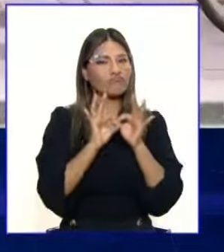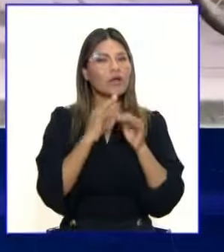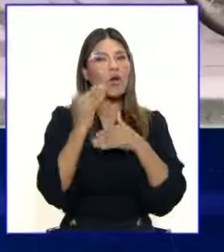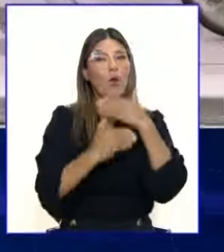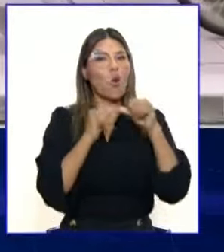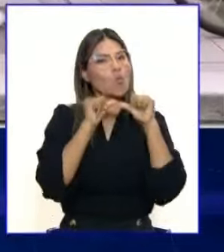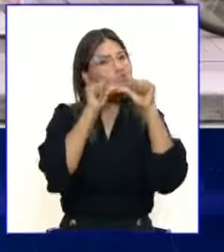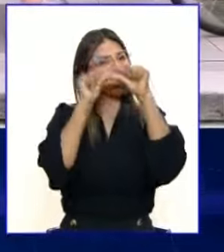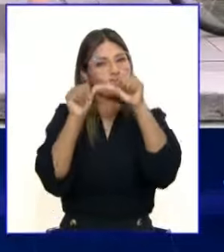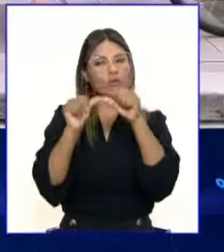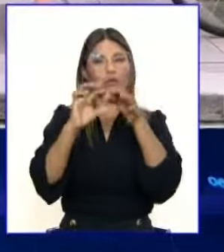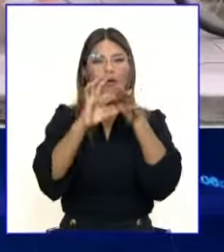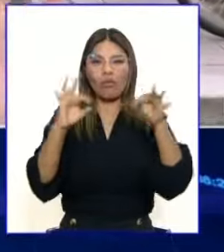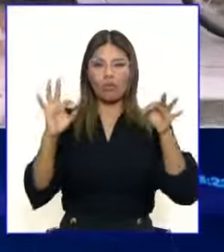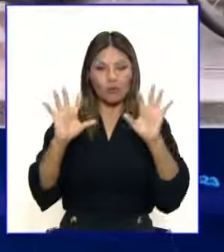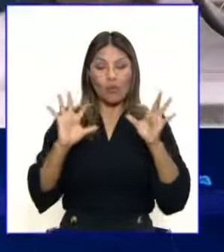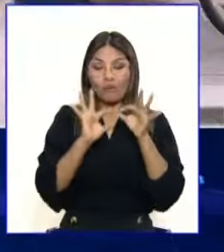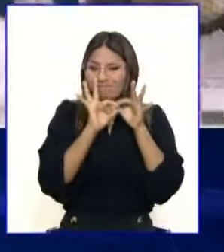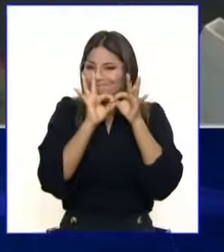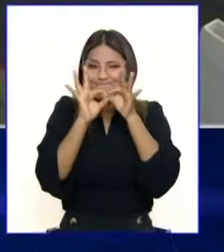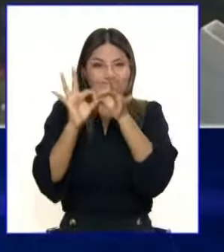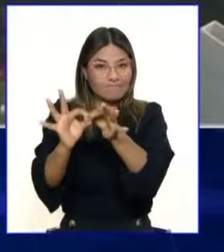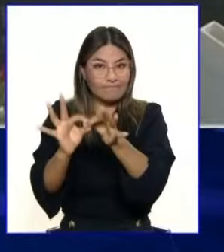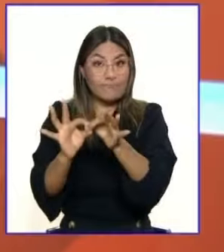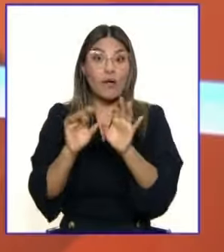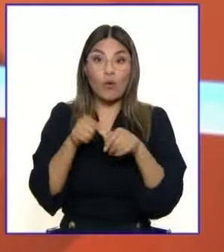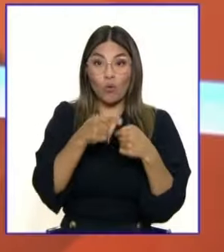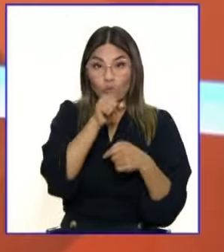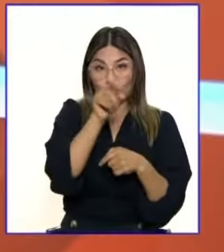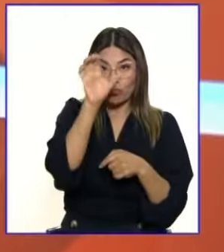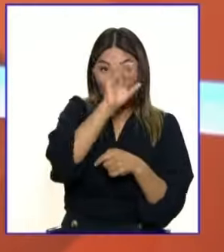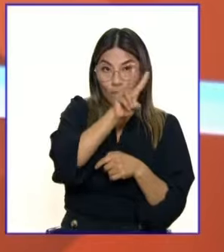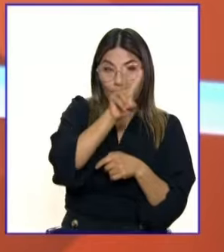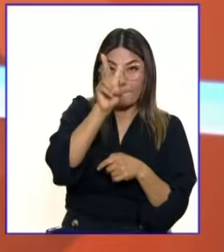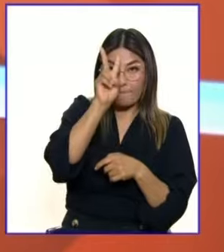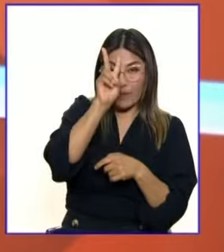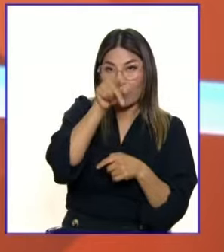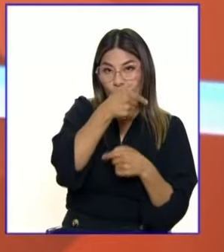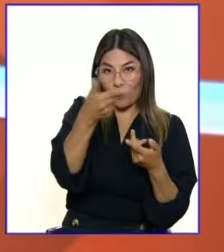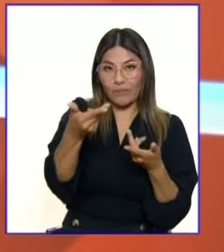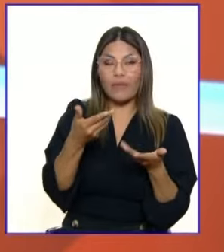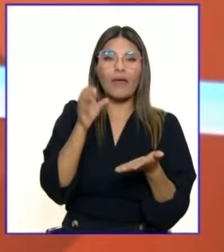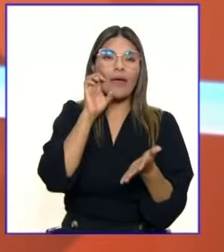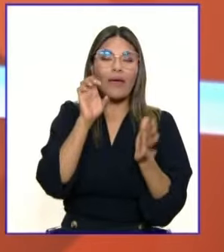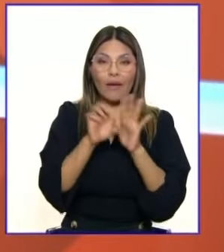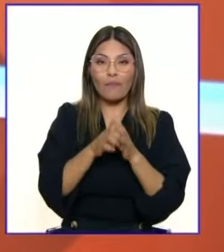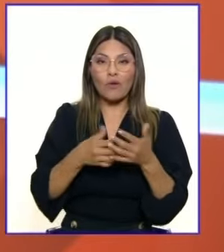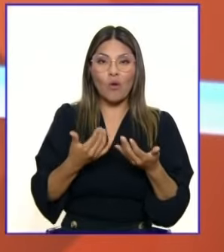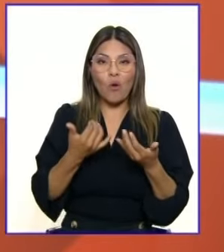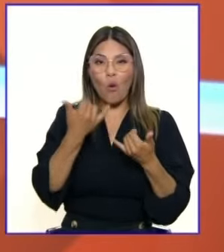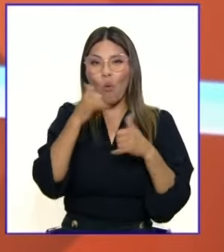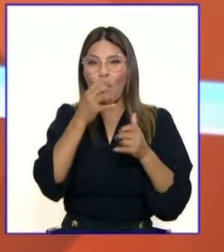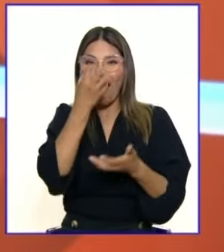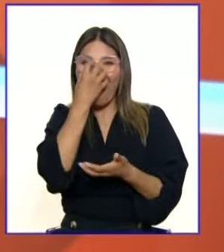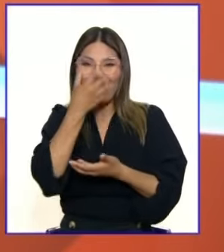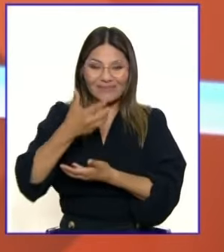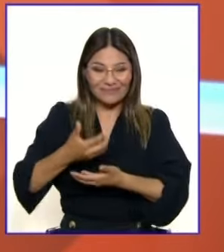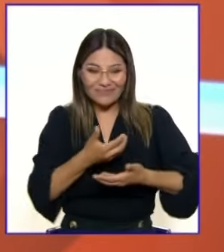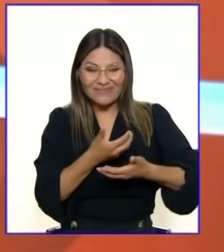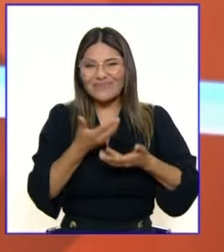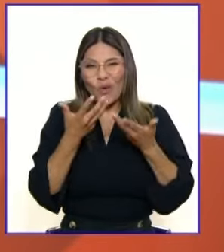Es decir, si uno busca un proveedor, digamos, peruano, que usted ha mencionado el tema de los juguetes, yo lo que quiero es que yo,